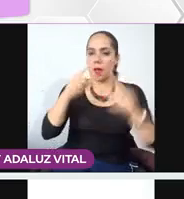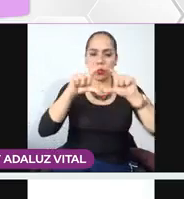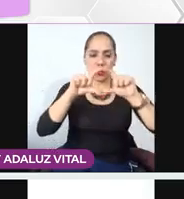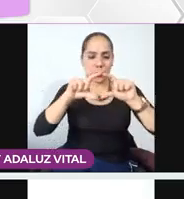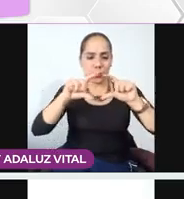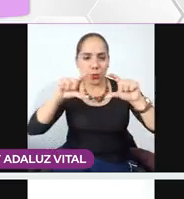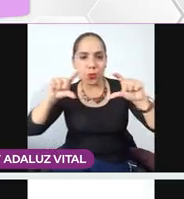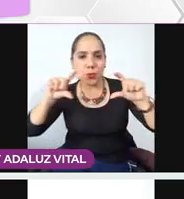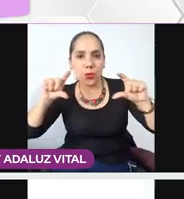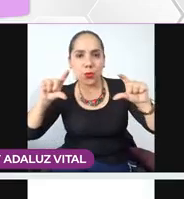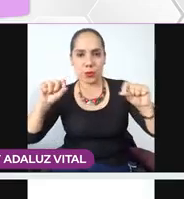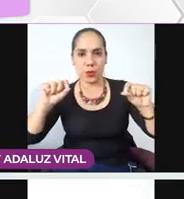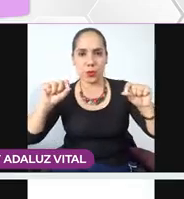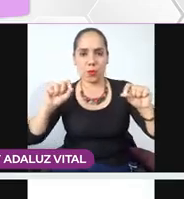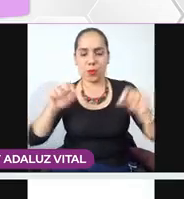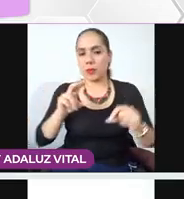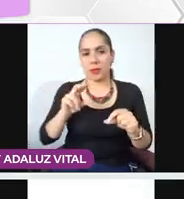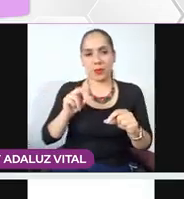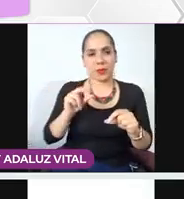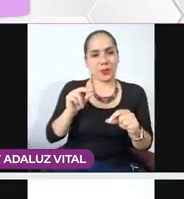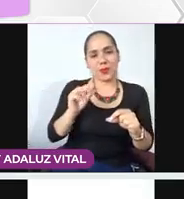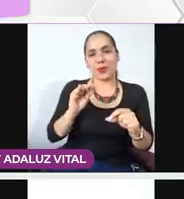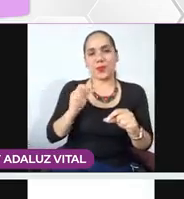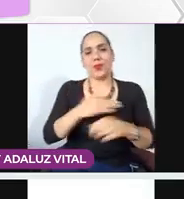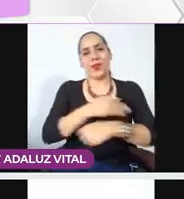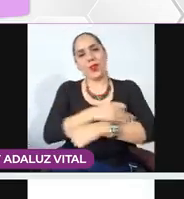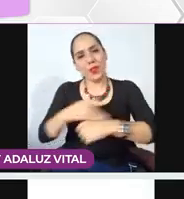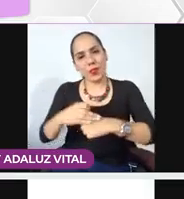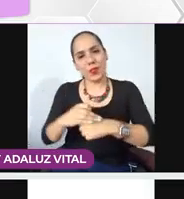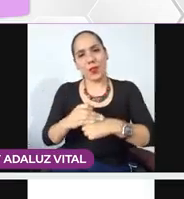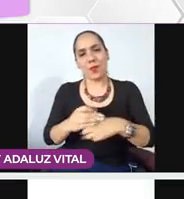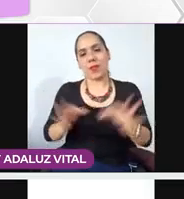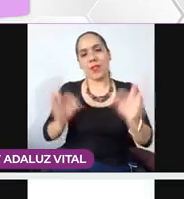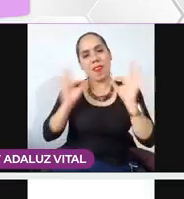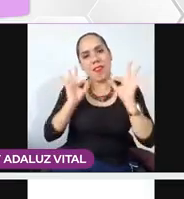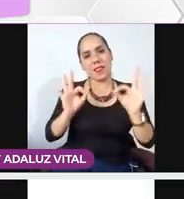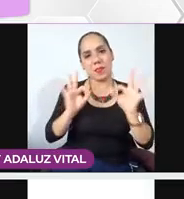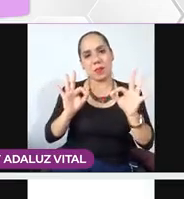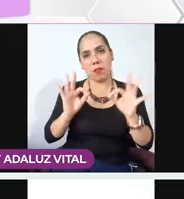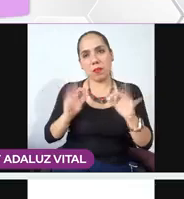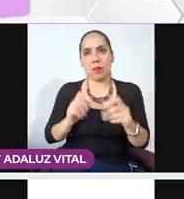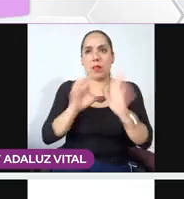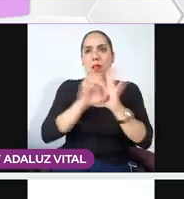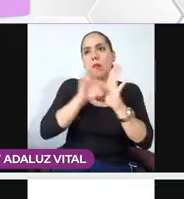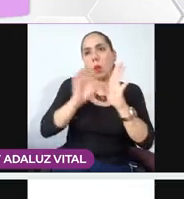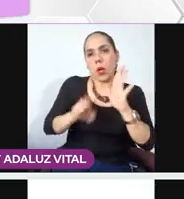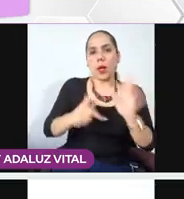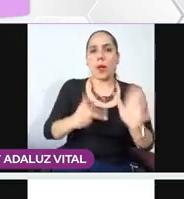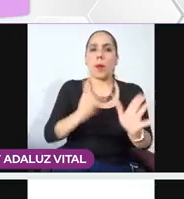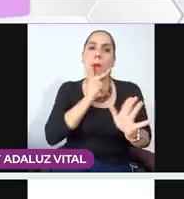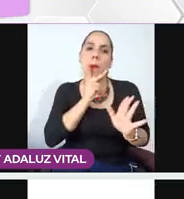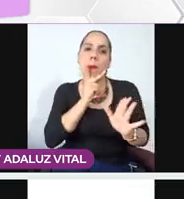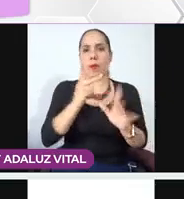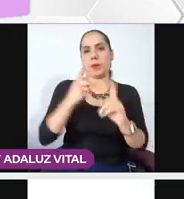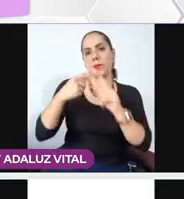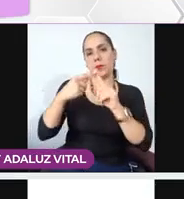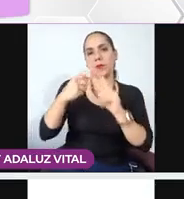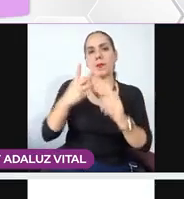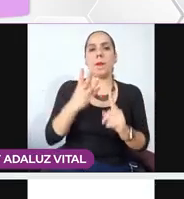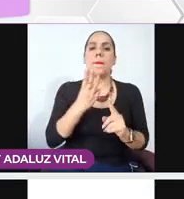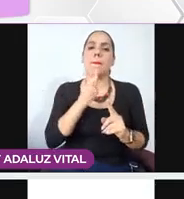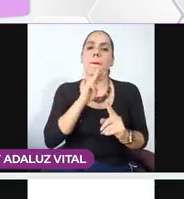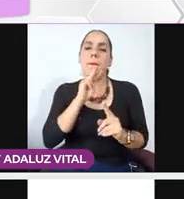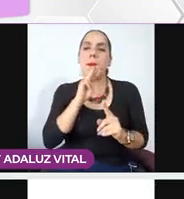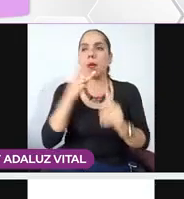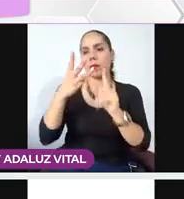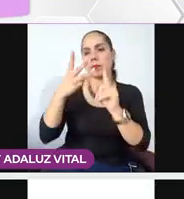familia perfecta es papá, mamá y los hijos, ¿no? Y eso es la perfección y pues en realidad no es así, ¿no? Claro, es una base y